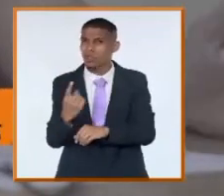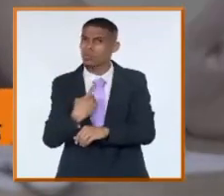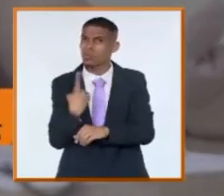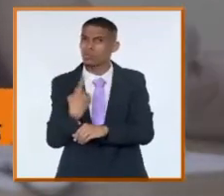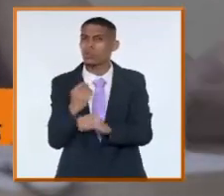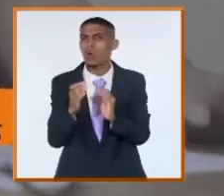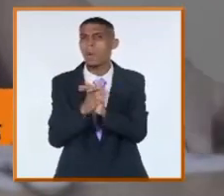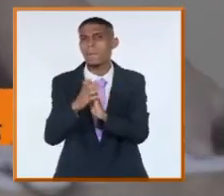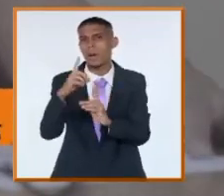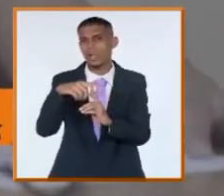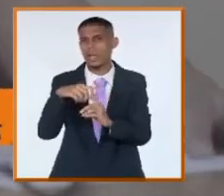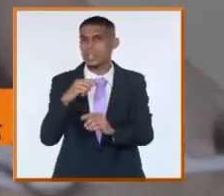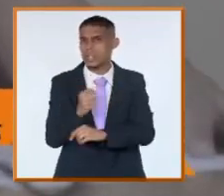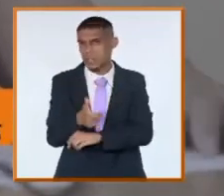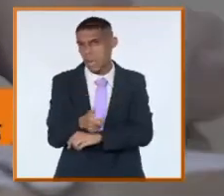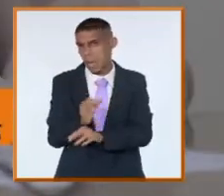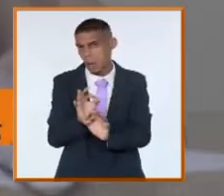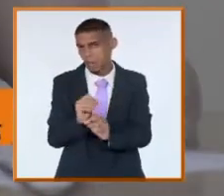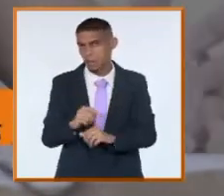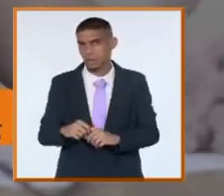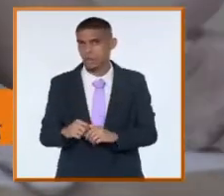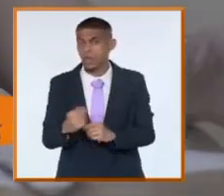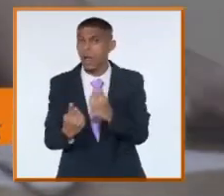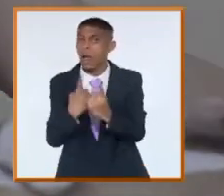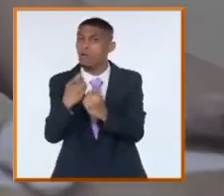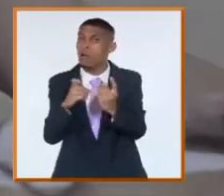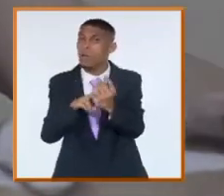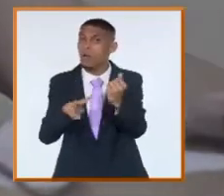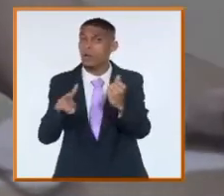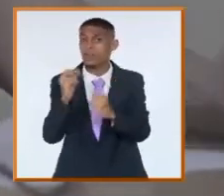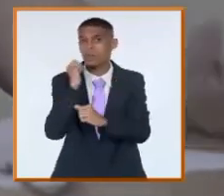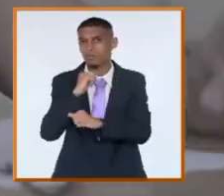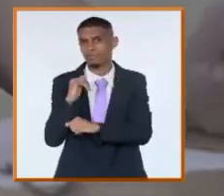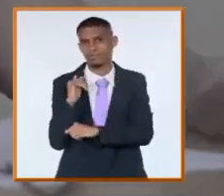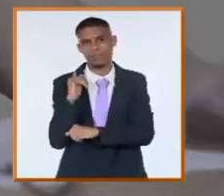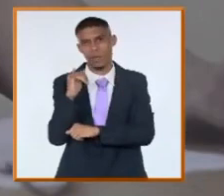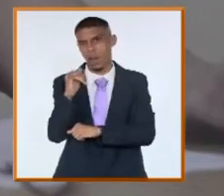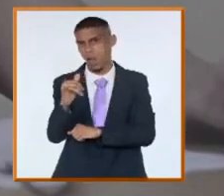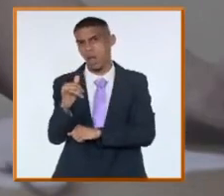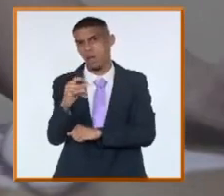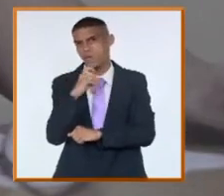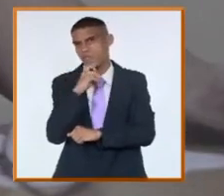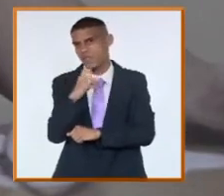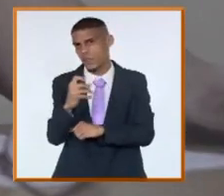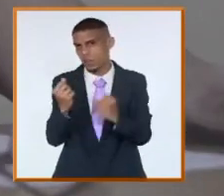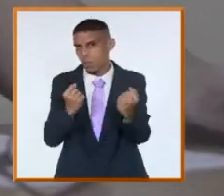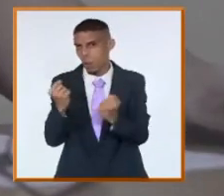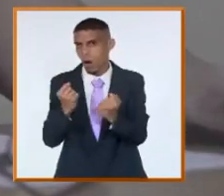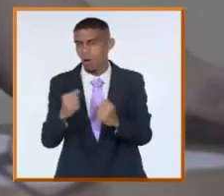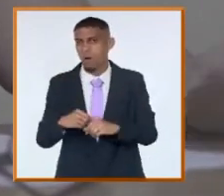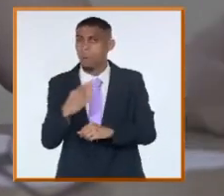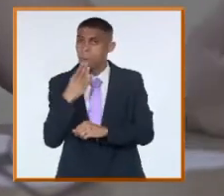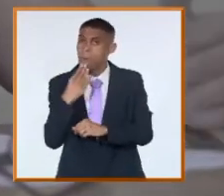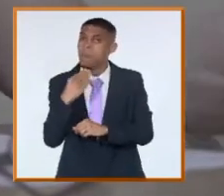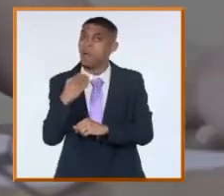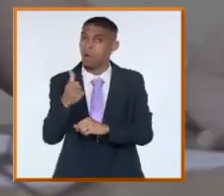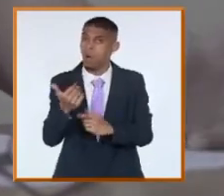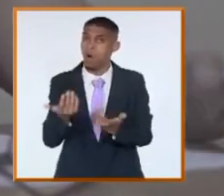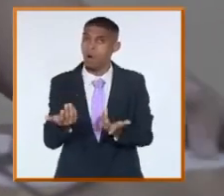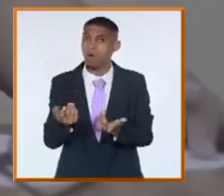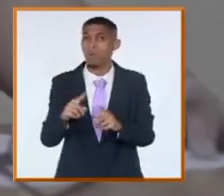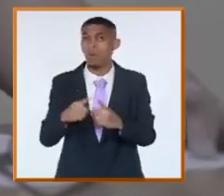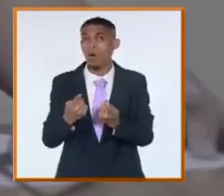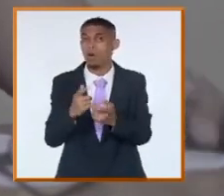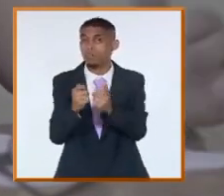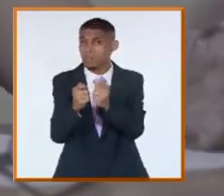somos dematadas Estamos cerca pero hay mientras Andrés Verdad que es bastante engorroso el transporte Yo pienso que sería muy bueno porque ya a través